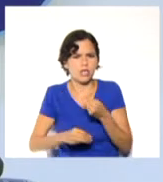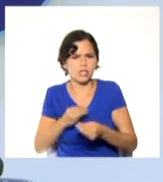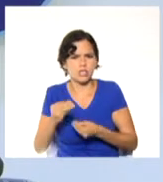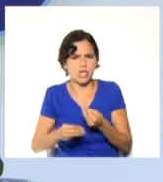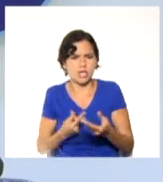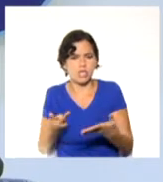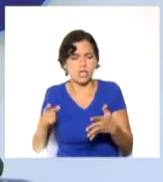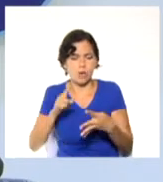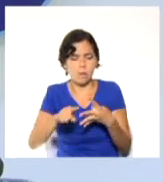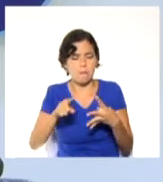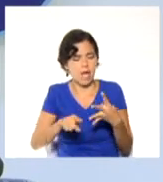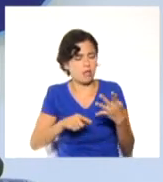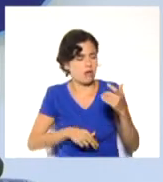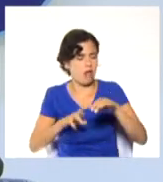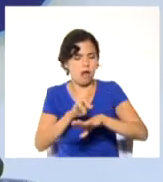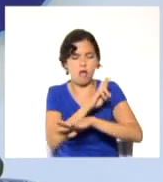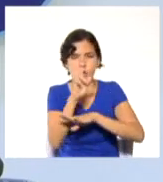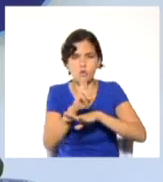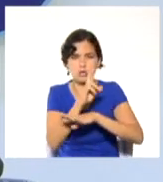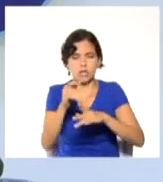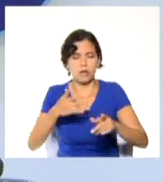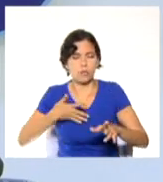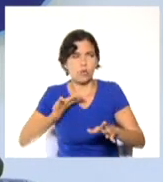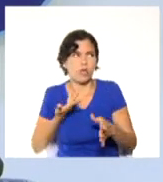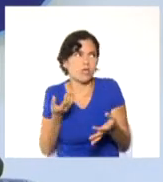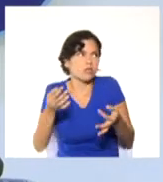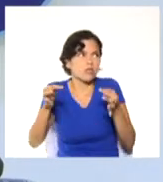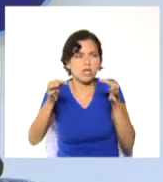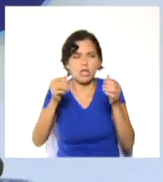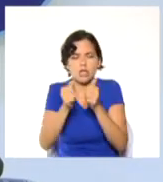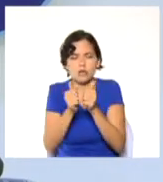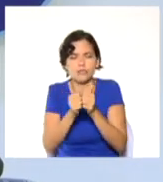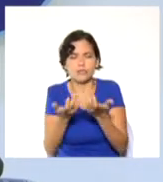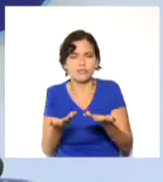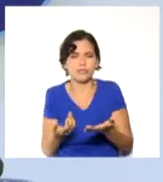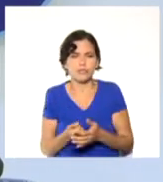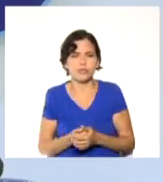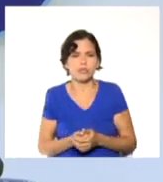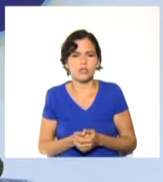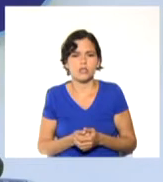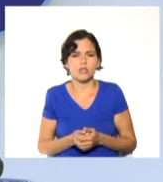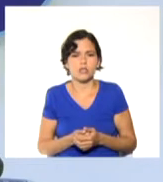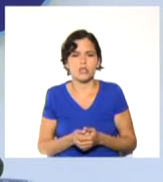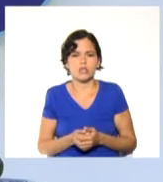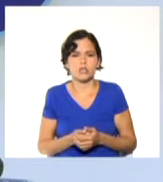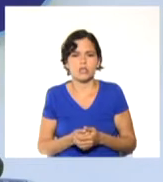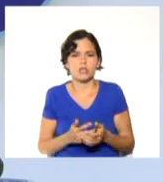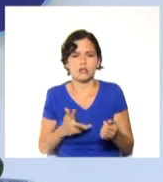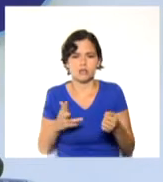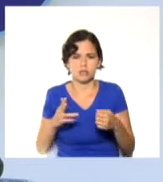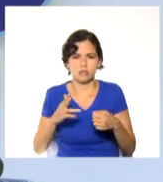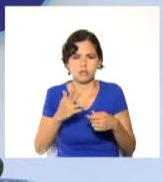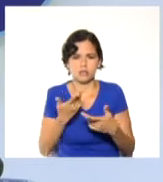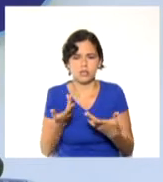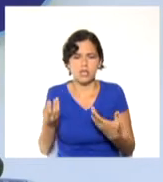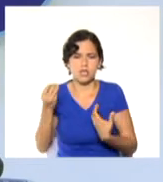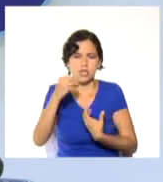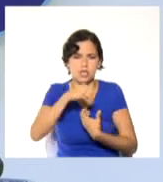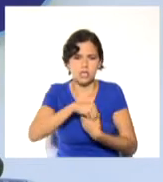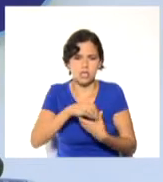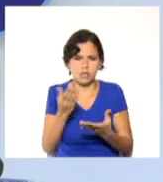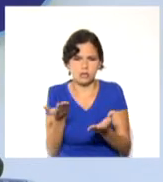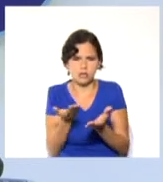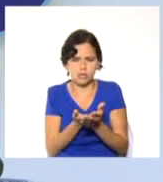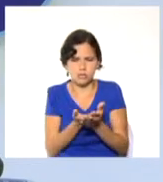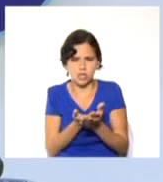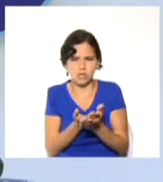con material reutilizable, puede ser cartón, cartulina, que son sus portadas. Dentro de